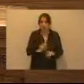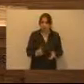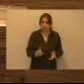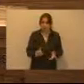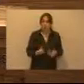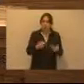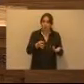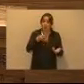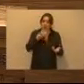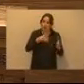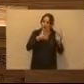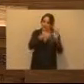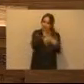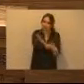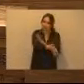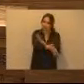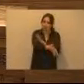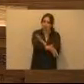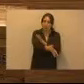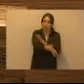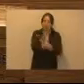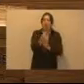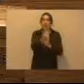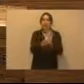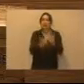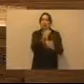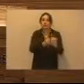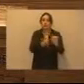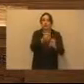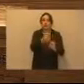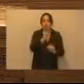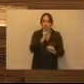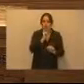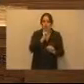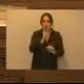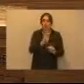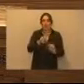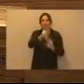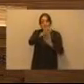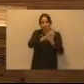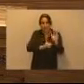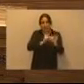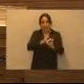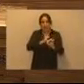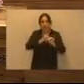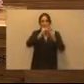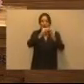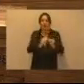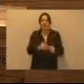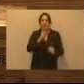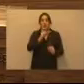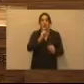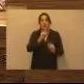una explicación de cómo se obtienen los datos y cómo se elaboran las listas de espera, que por otro lado